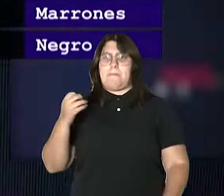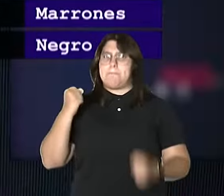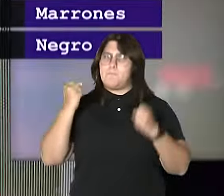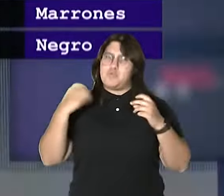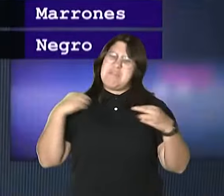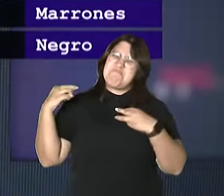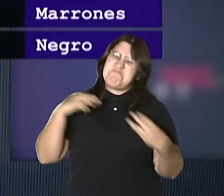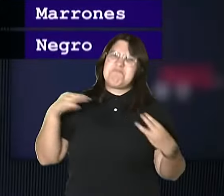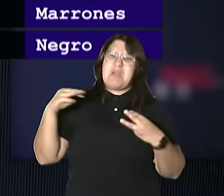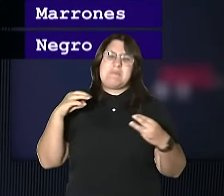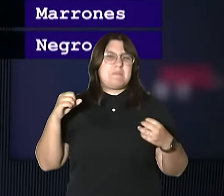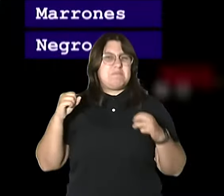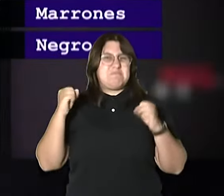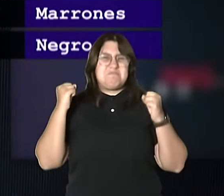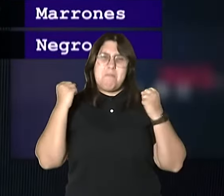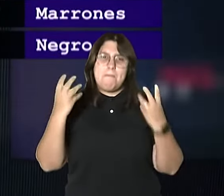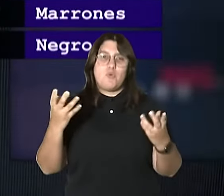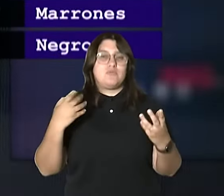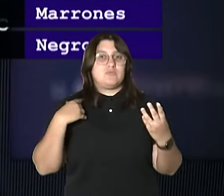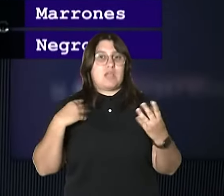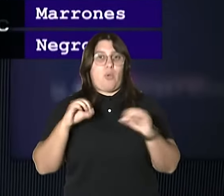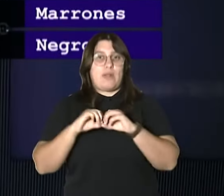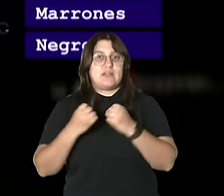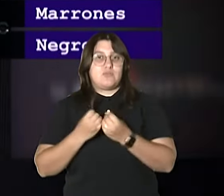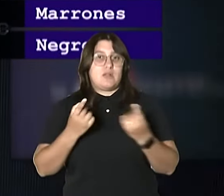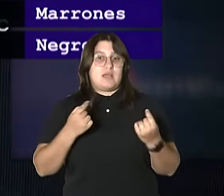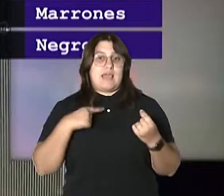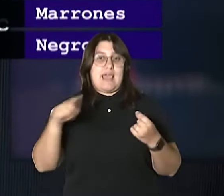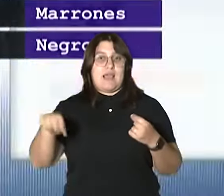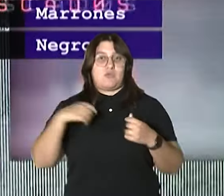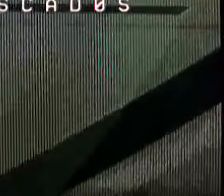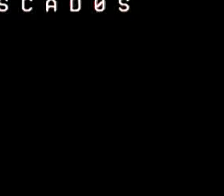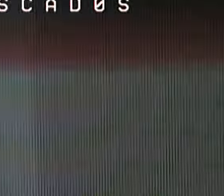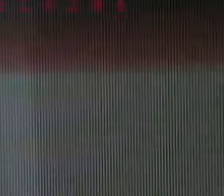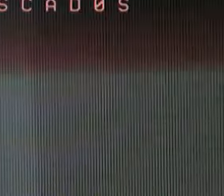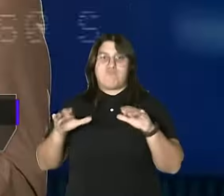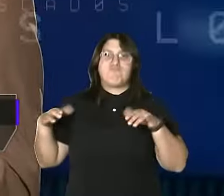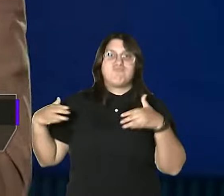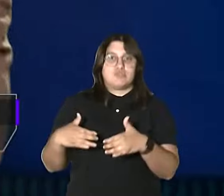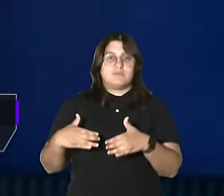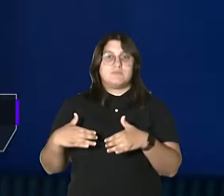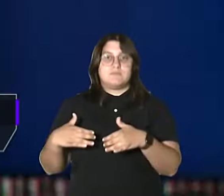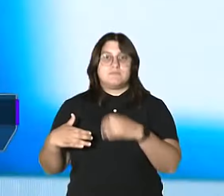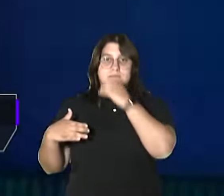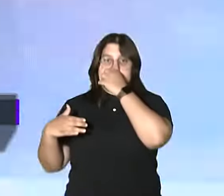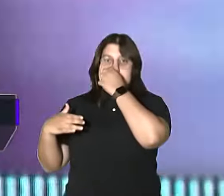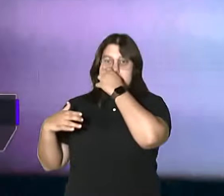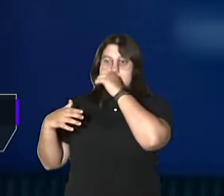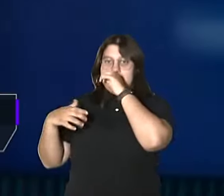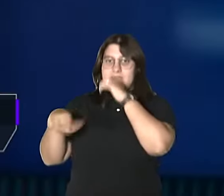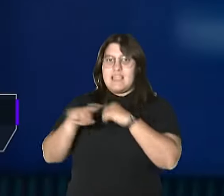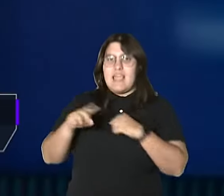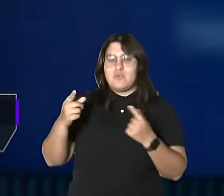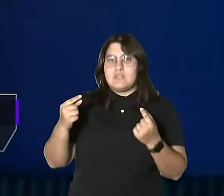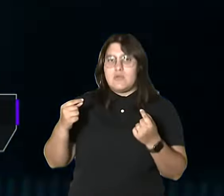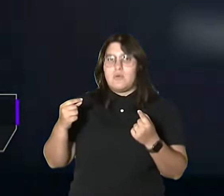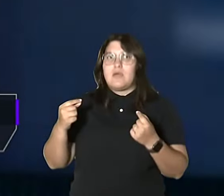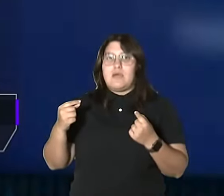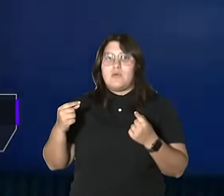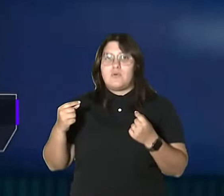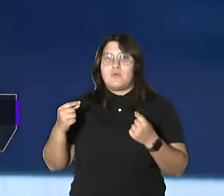calle muchas organizaciones corriendo a la misma vez pues estos individuos se pusieron juntos y crearon un umbrella o un un un